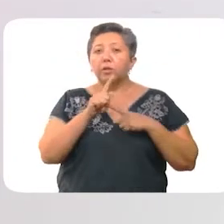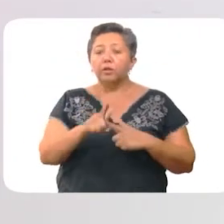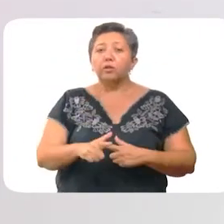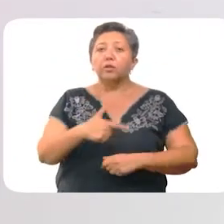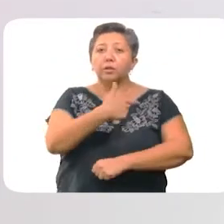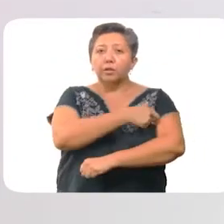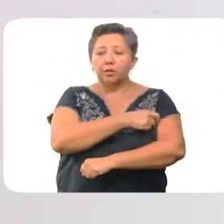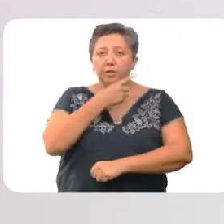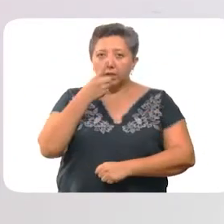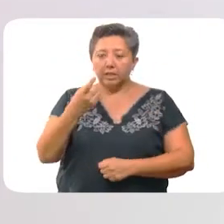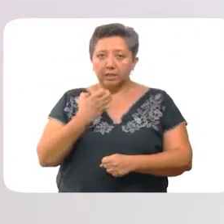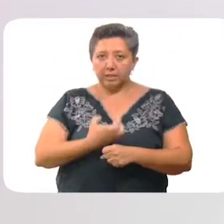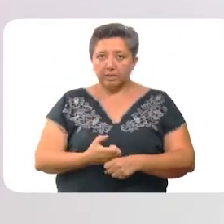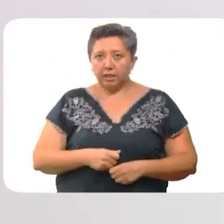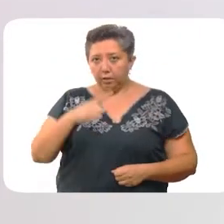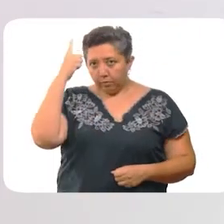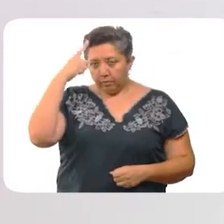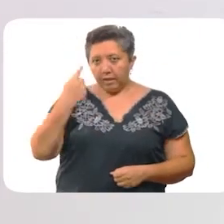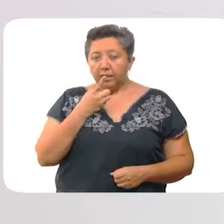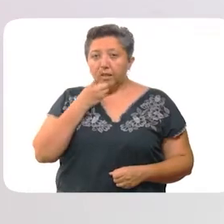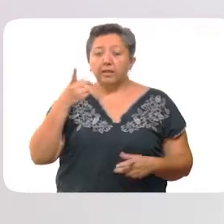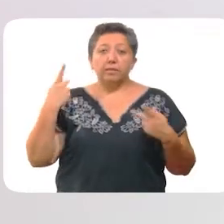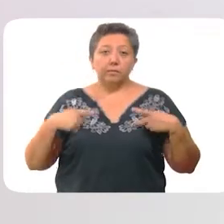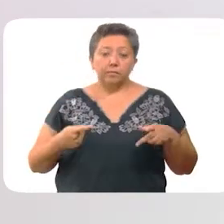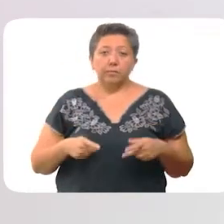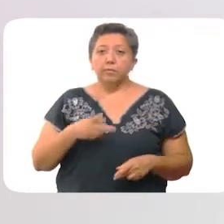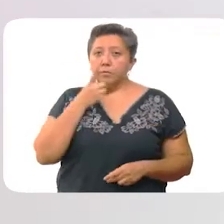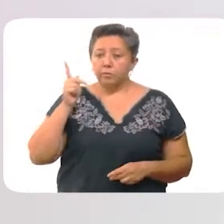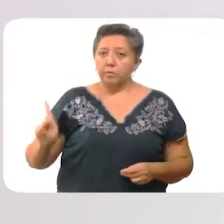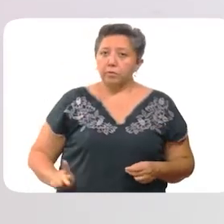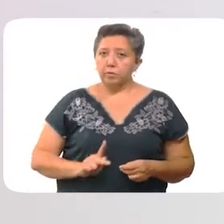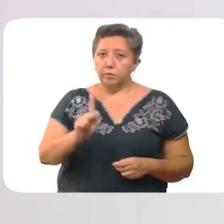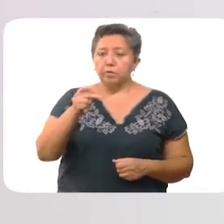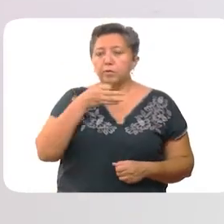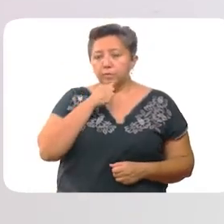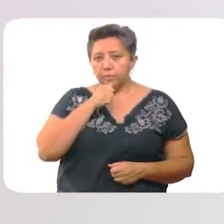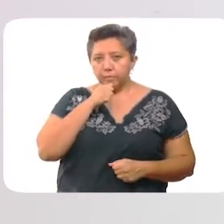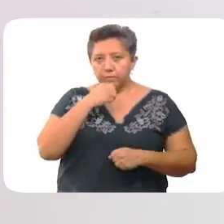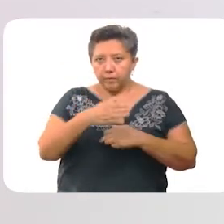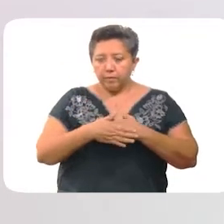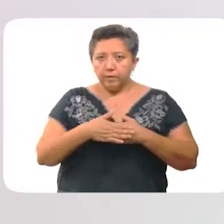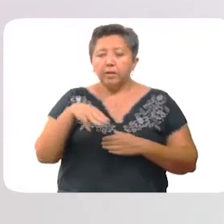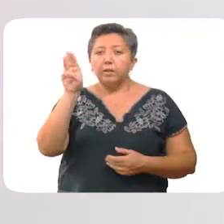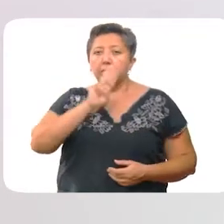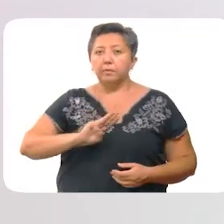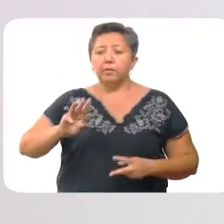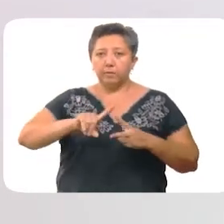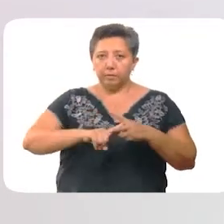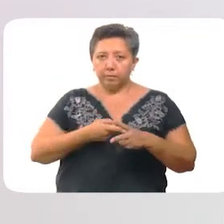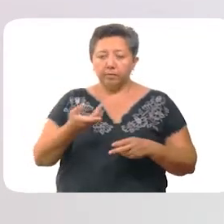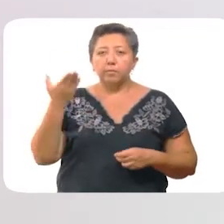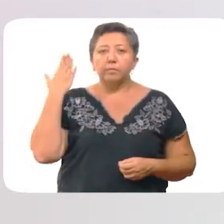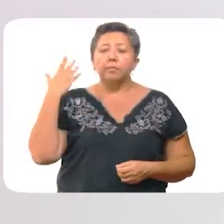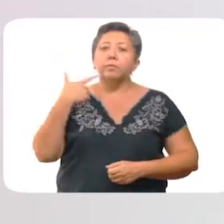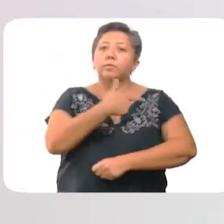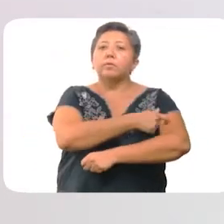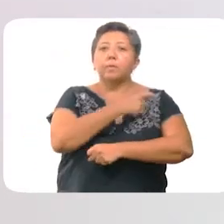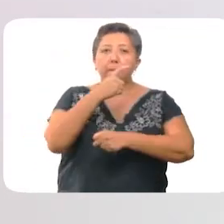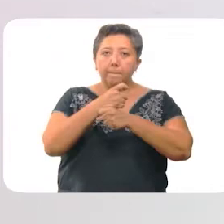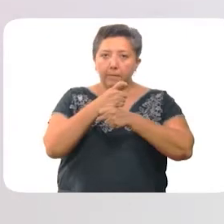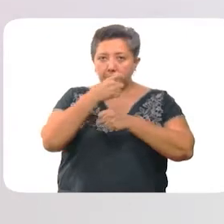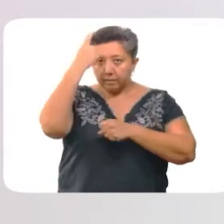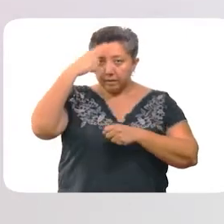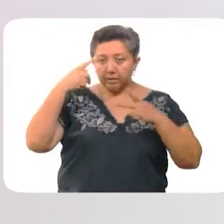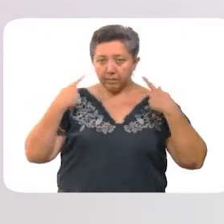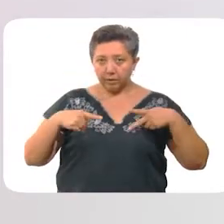con la vacunación en el estado para el sector de la población y municipios por confirmar. El miércoles comenzó la vacunación con primeras